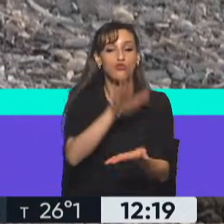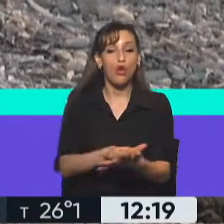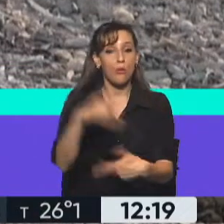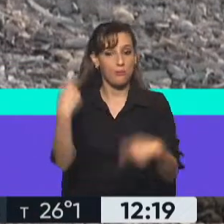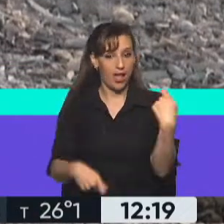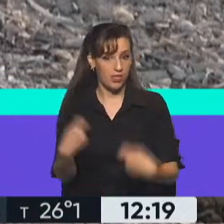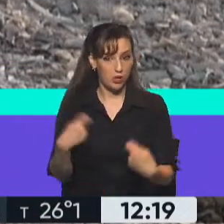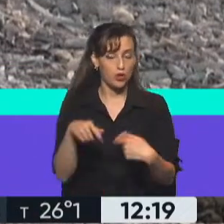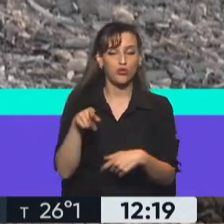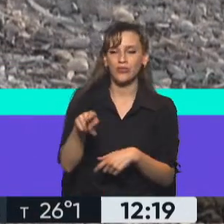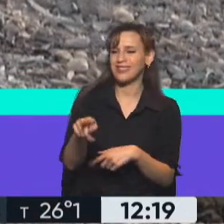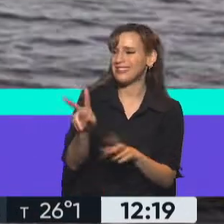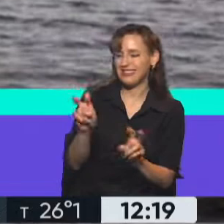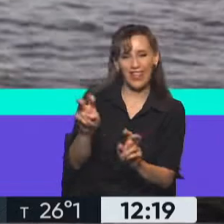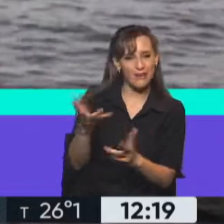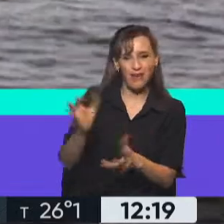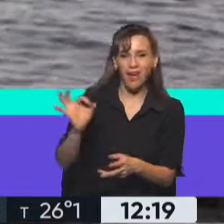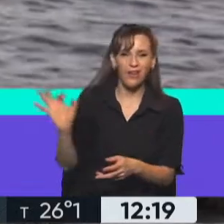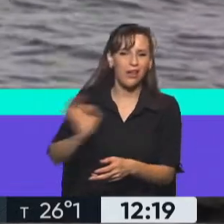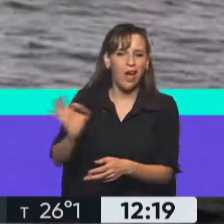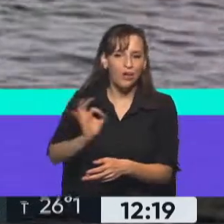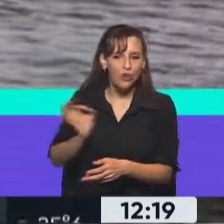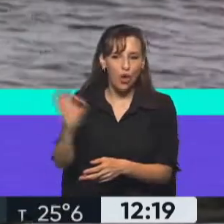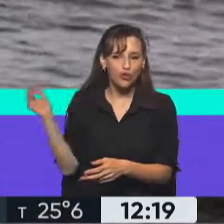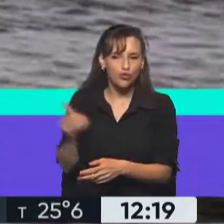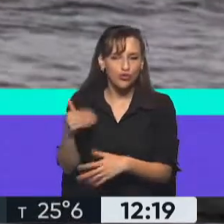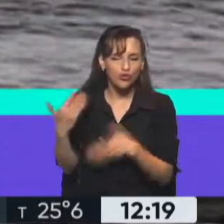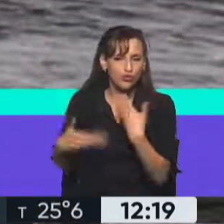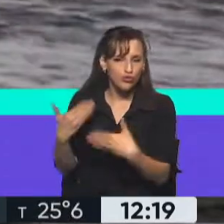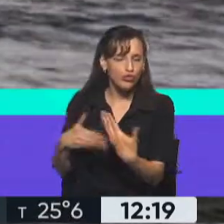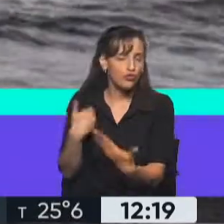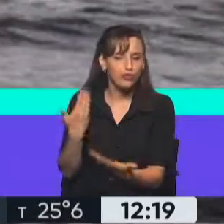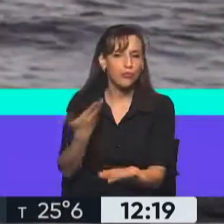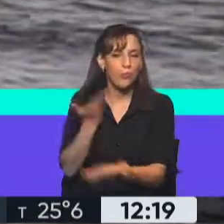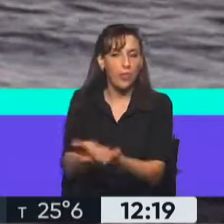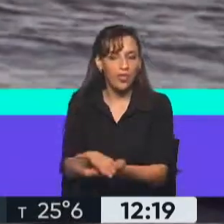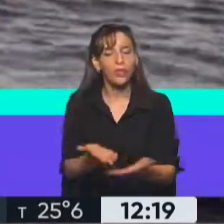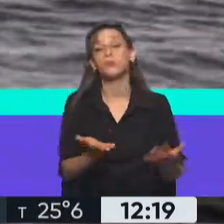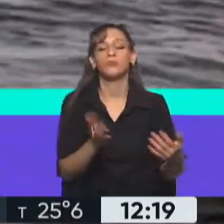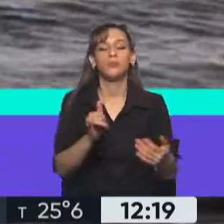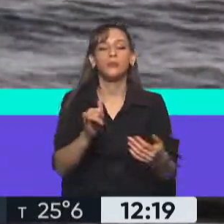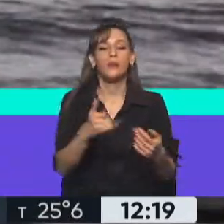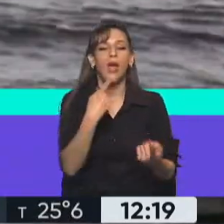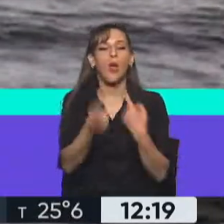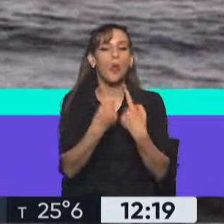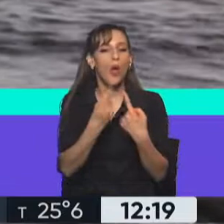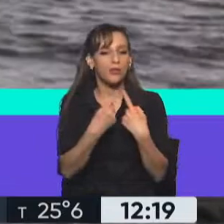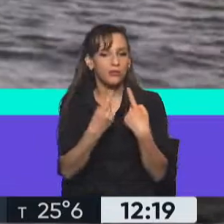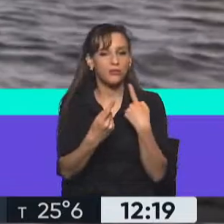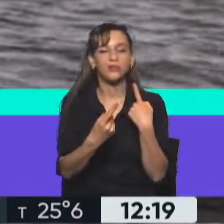demorado el tratado mundial dio porque es un tema del que ya se viene hablando desde hace un tiempo una encuesta realizada en